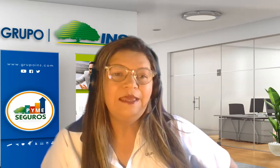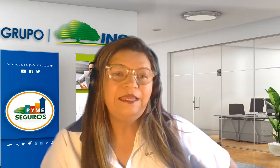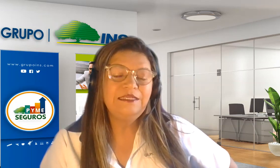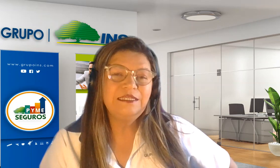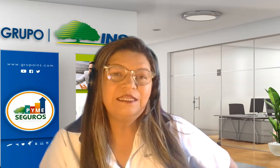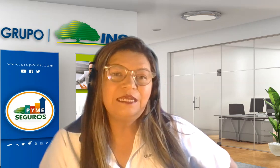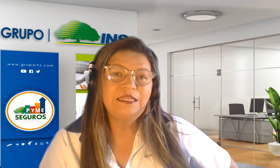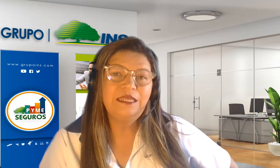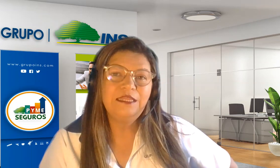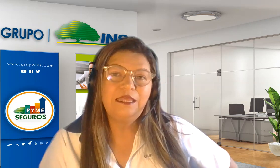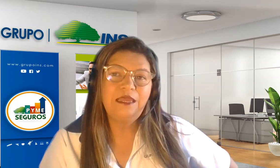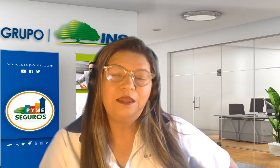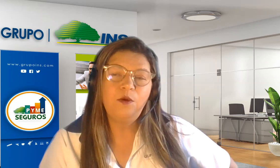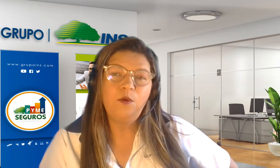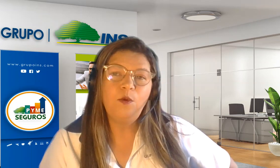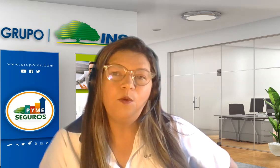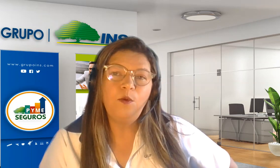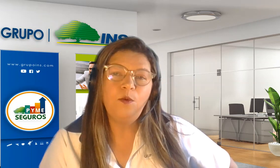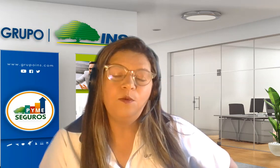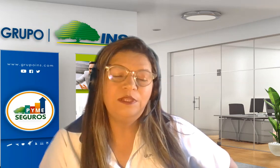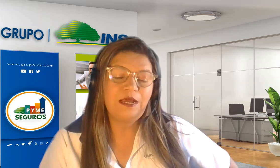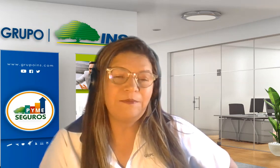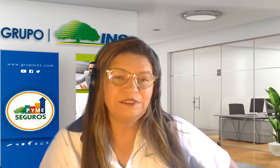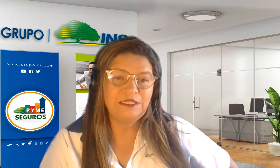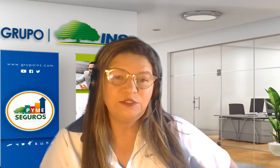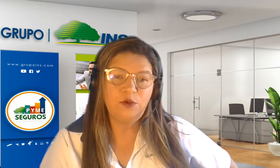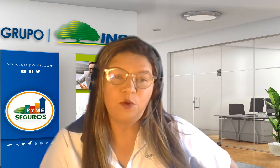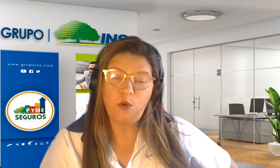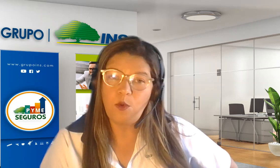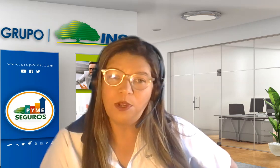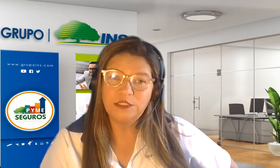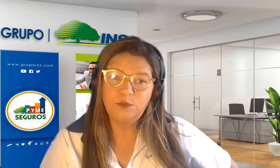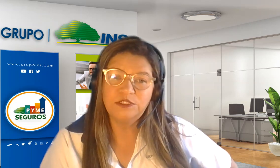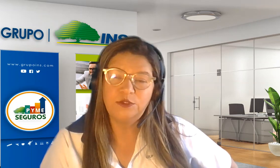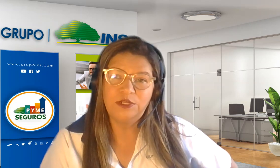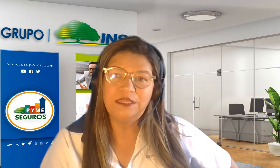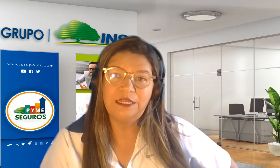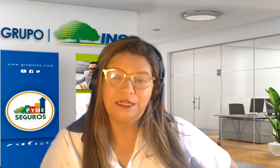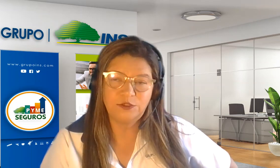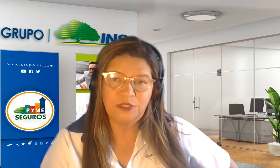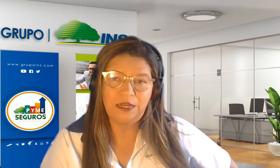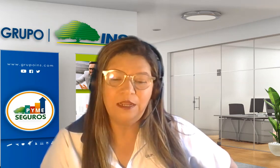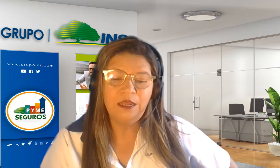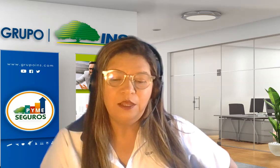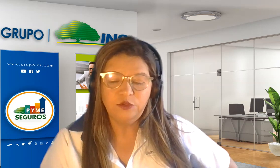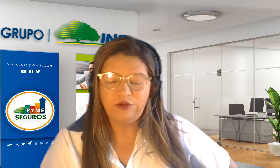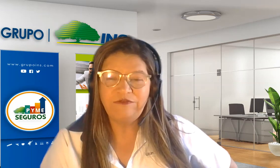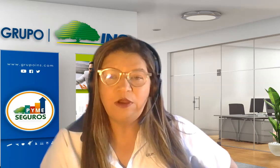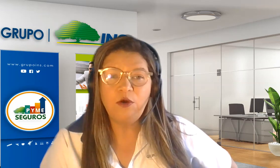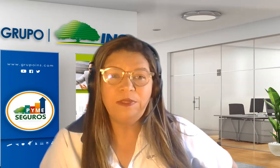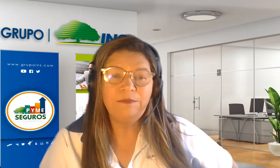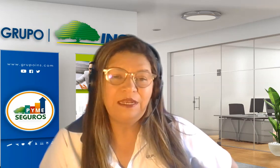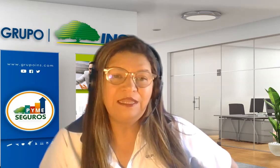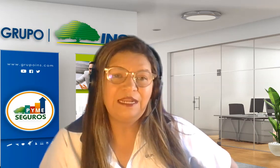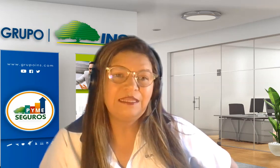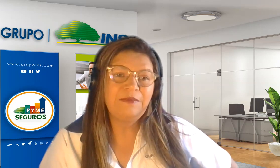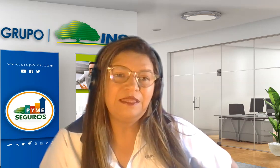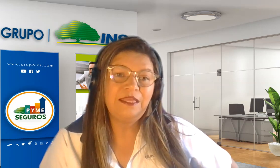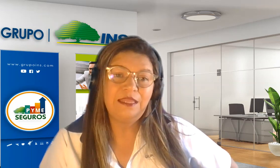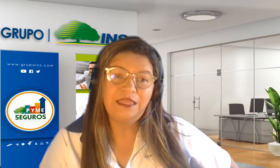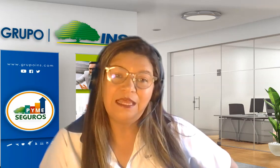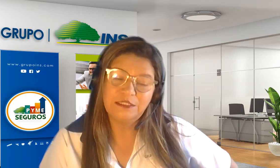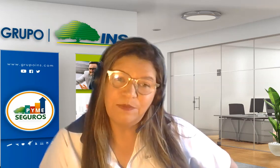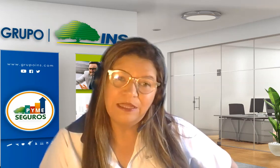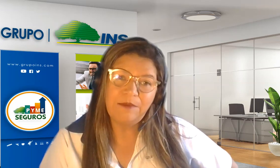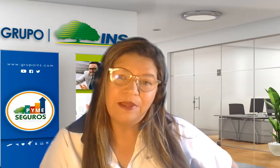de Jade y se trata de una capacitación con un expositor internacional Don Rafa cómic viene